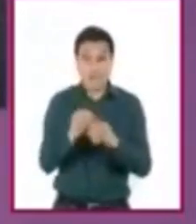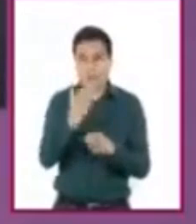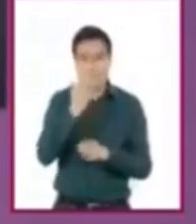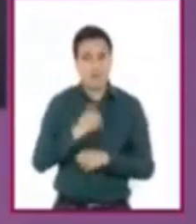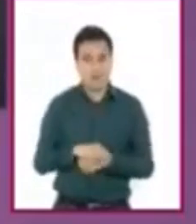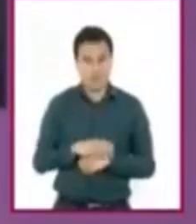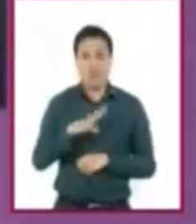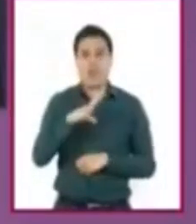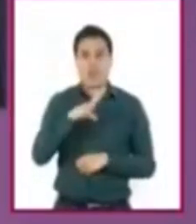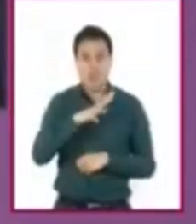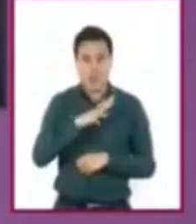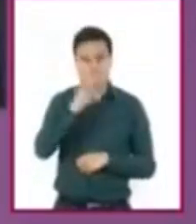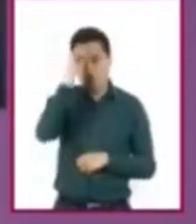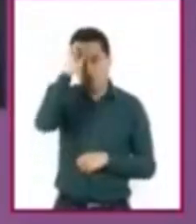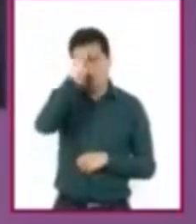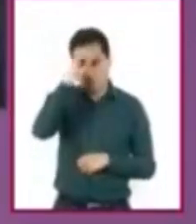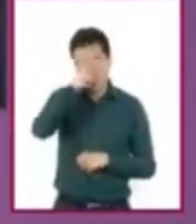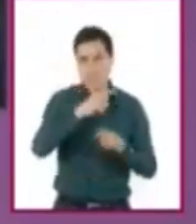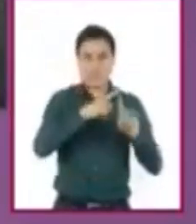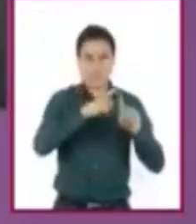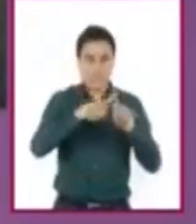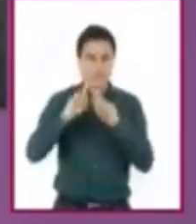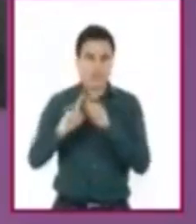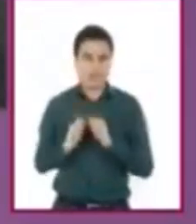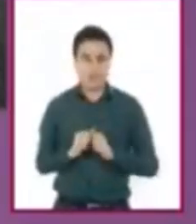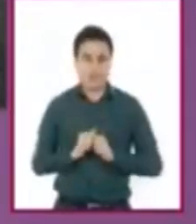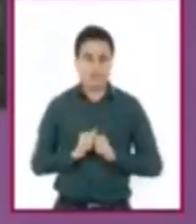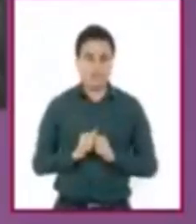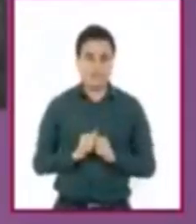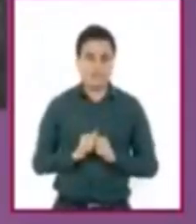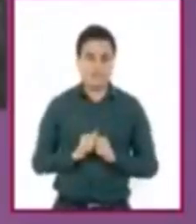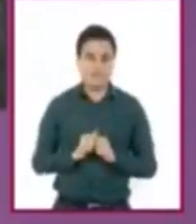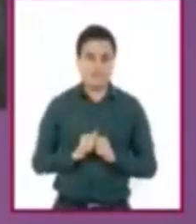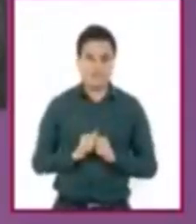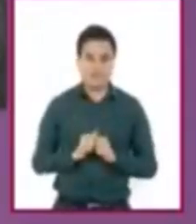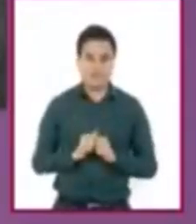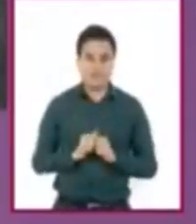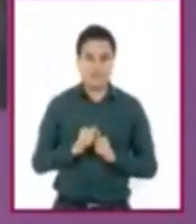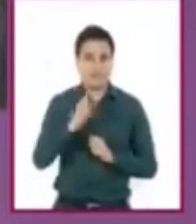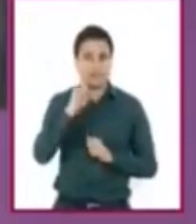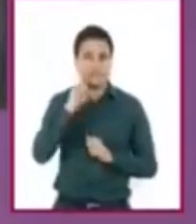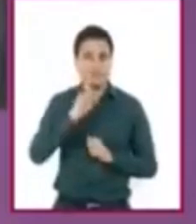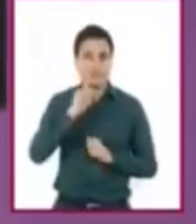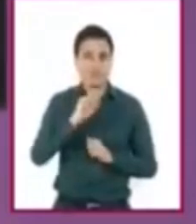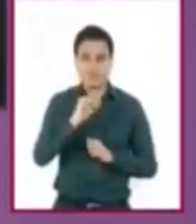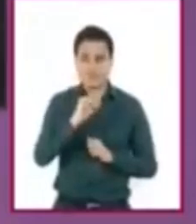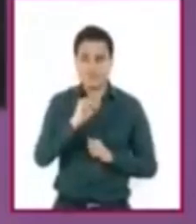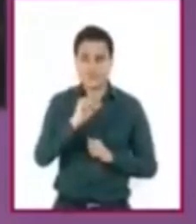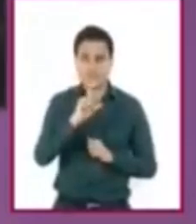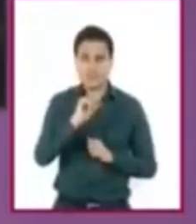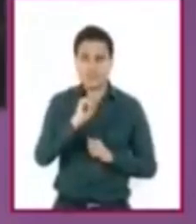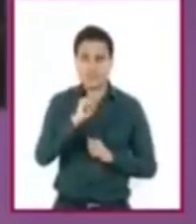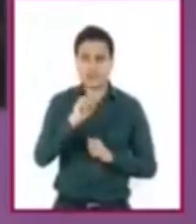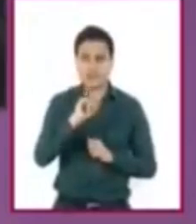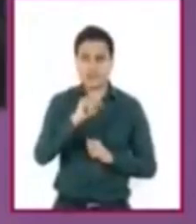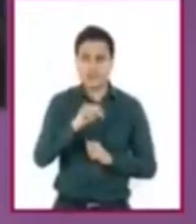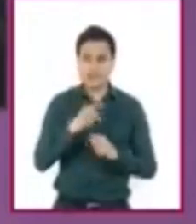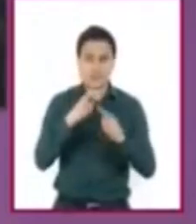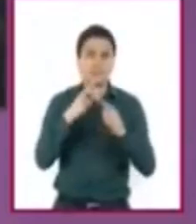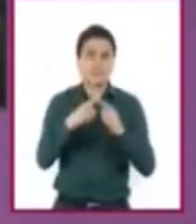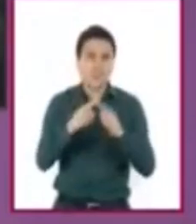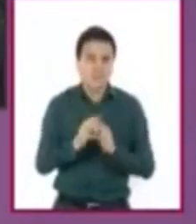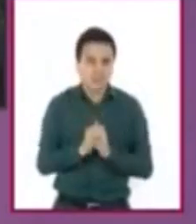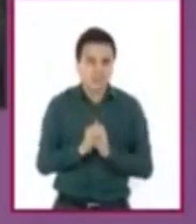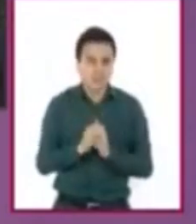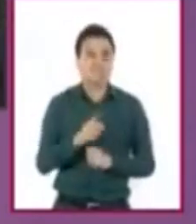interpretaciones de un mismo hecho o proceso histórico. ¿Quién fue en realidad la Malintzin? Se sugiere seguir investigando en